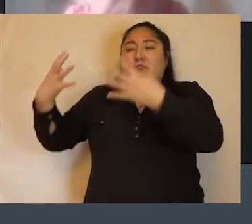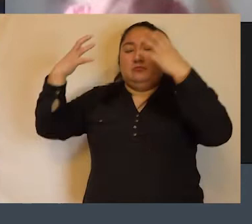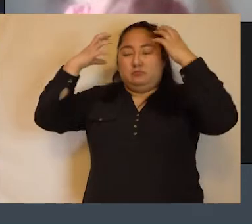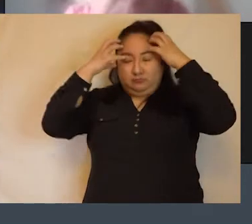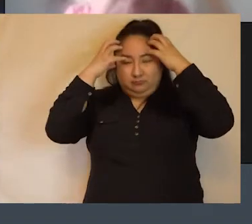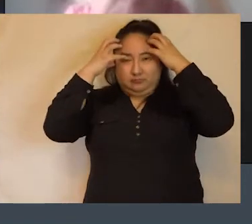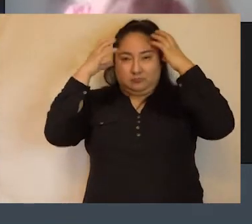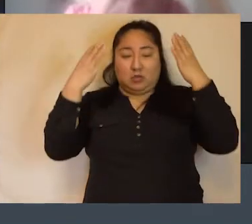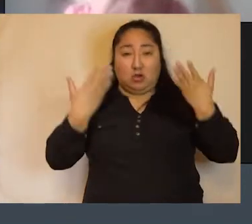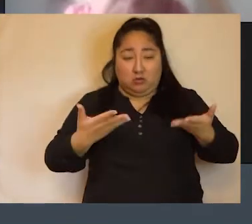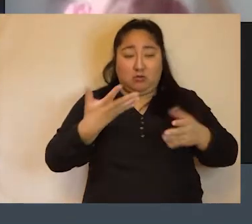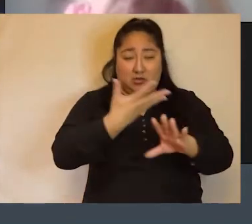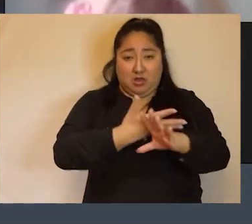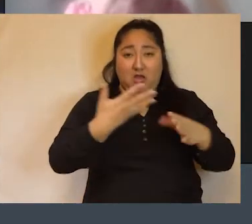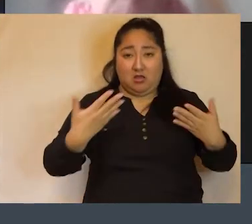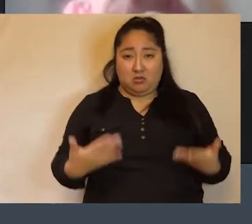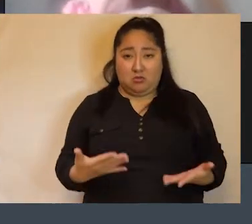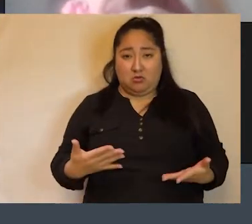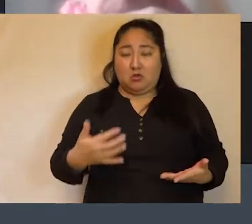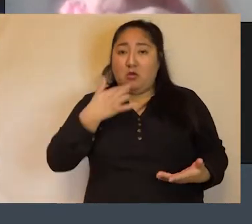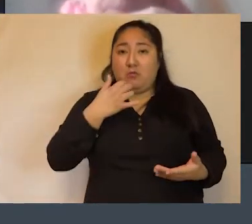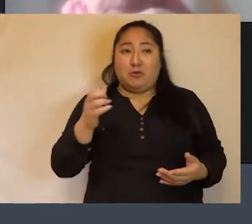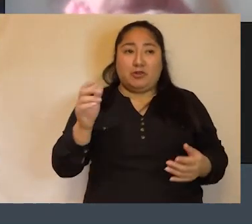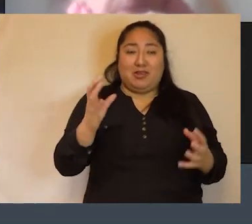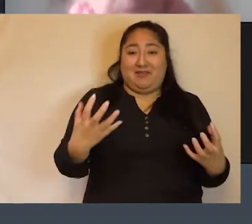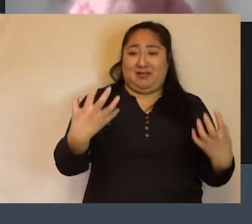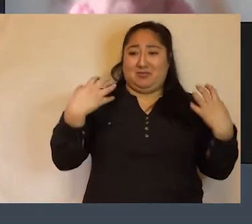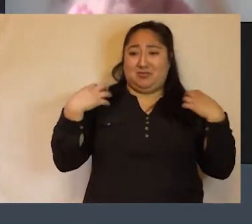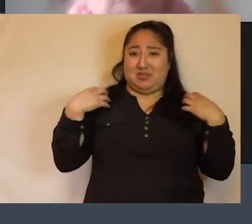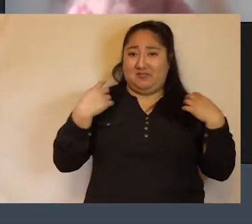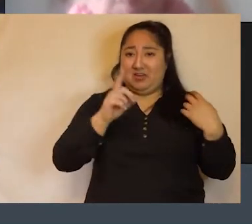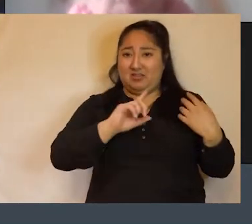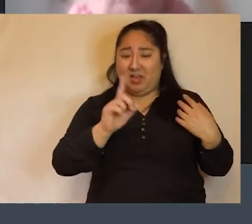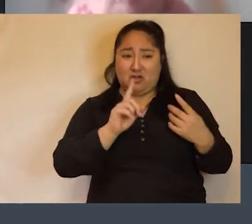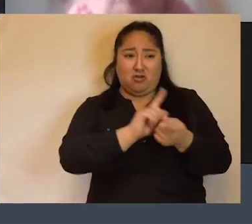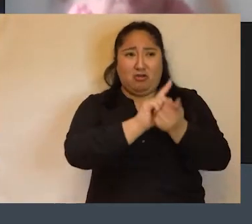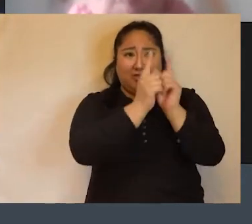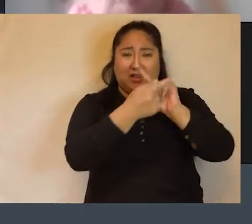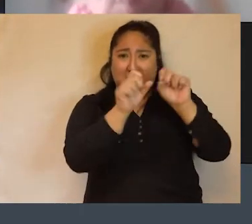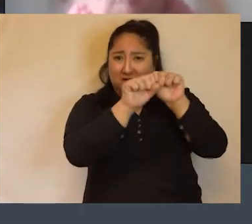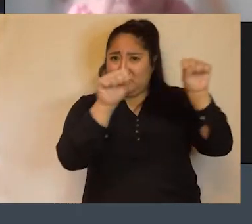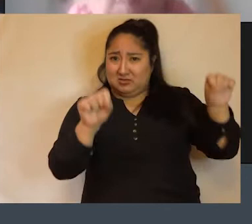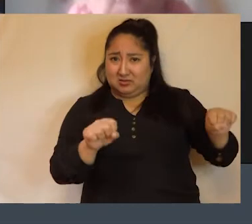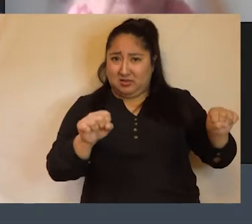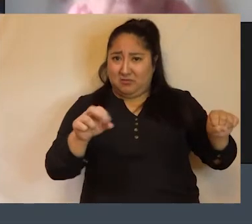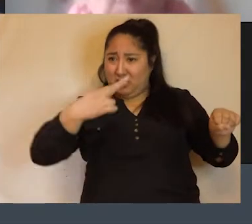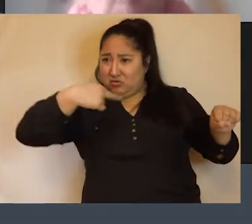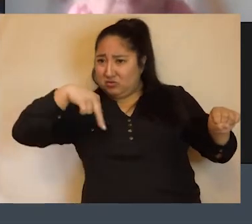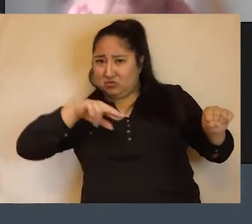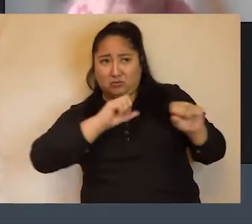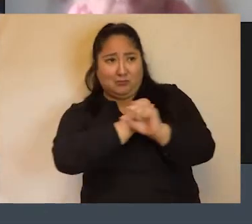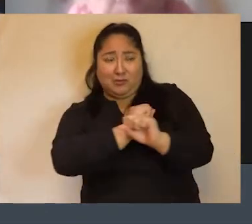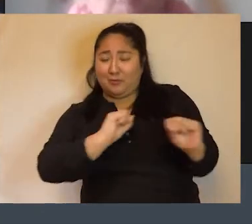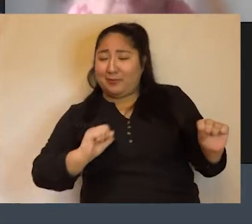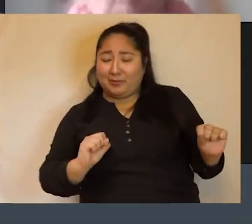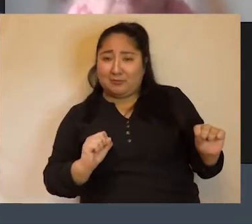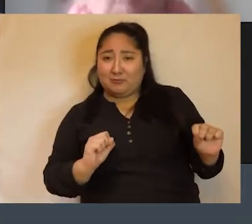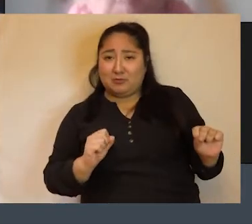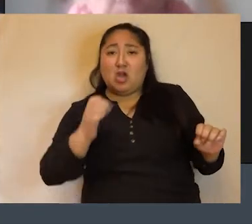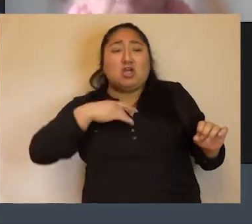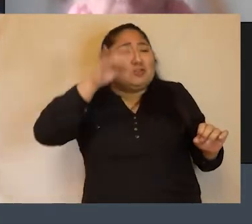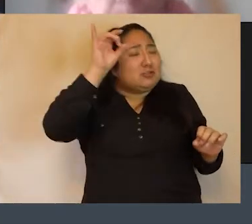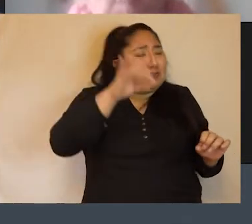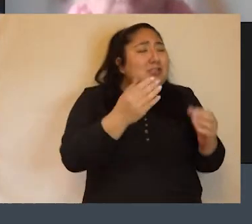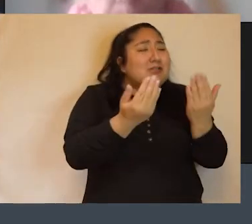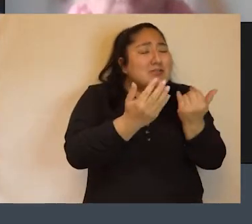poder otorgarle con lo que hay hoy, porque no es nuestro deber el estar cambiando el sistema aunque quisiéramos,